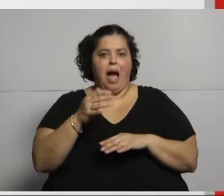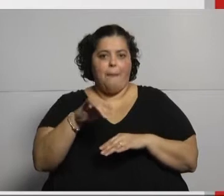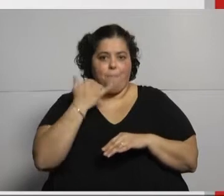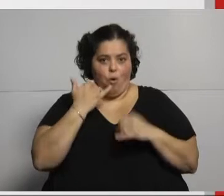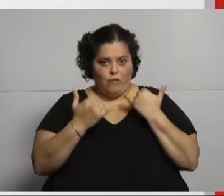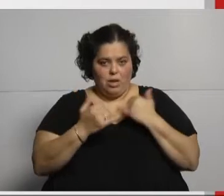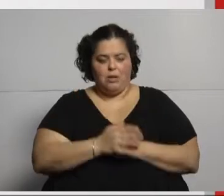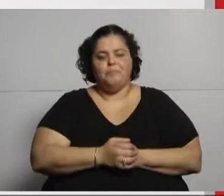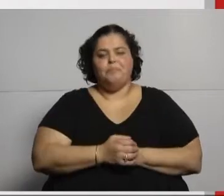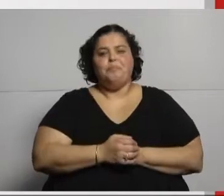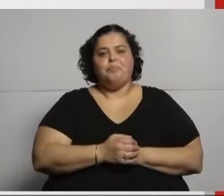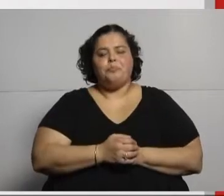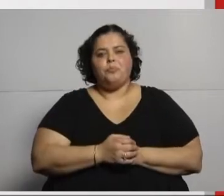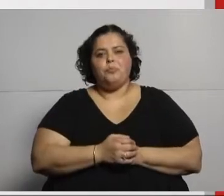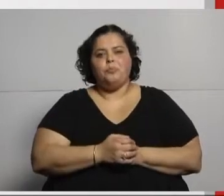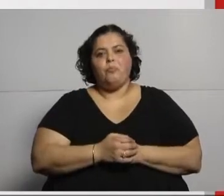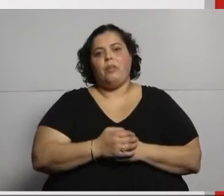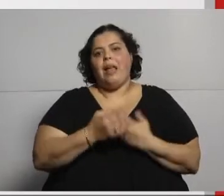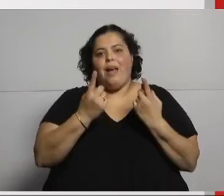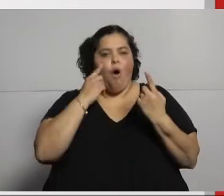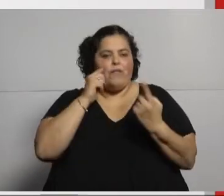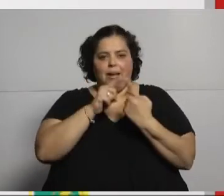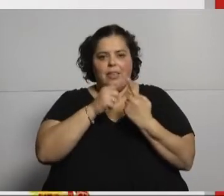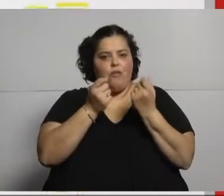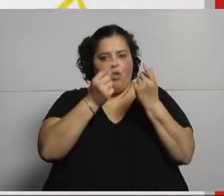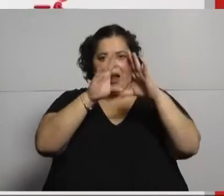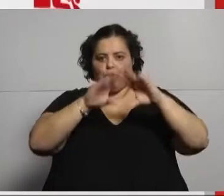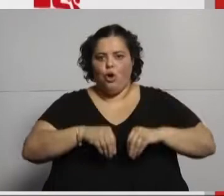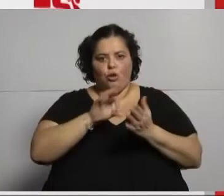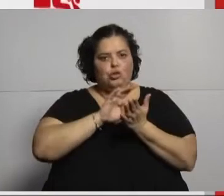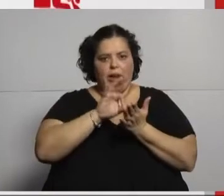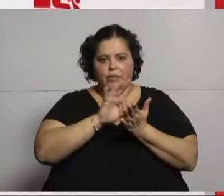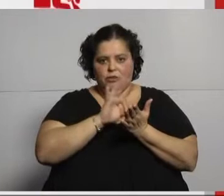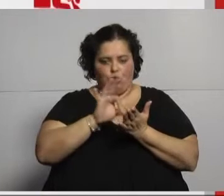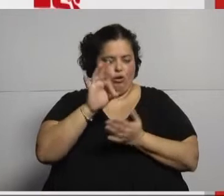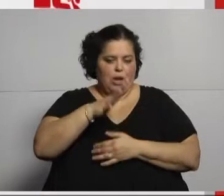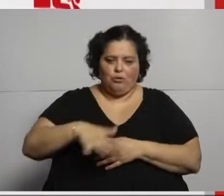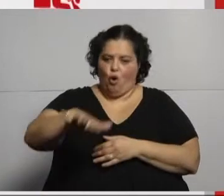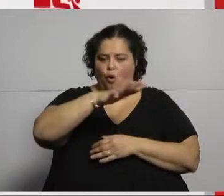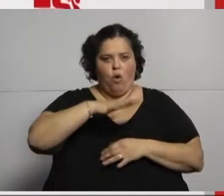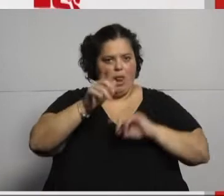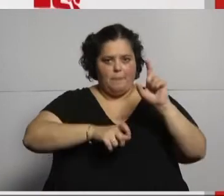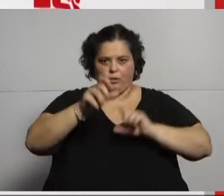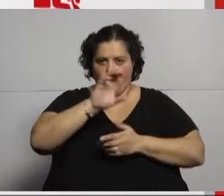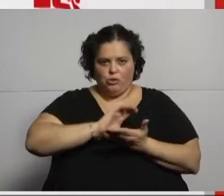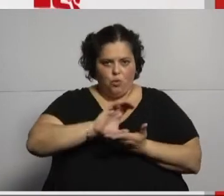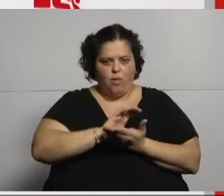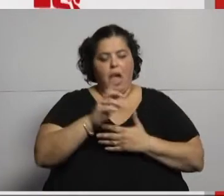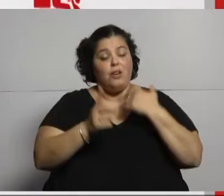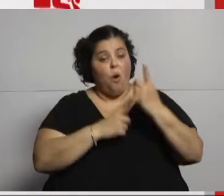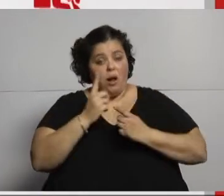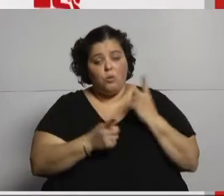brindar paulatinamente todos los servicios a la ciudadanía. Algunos de ellos son correspondencia ciudadana,